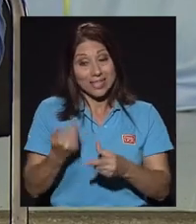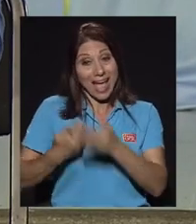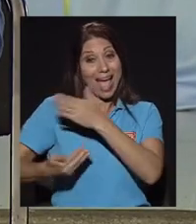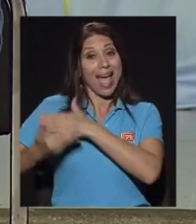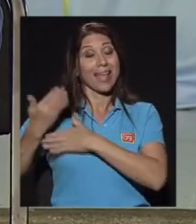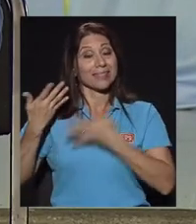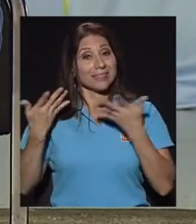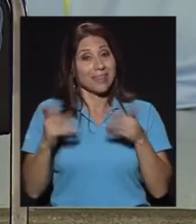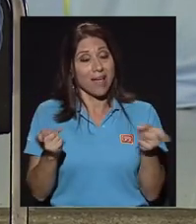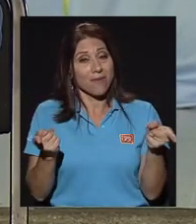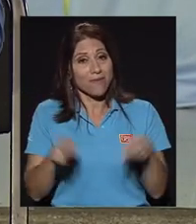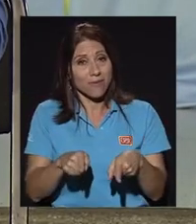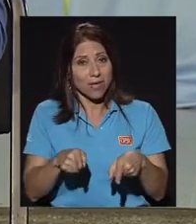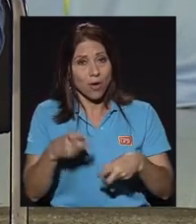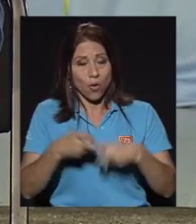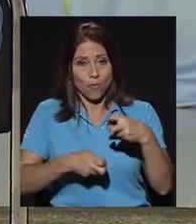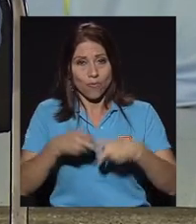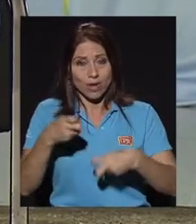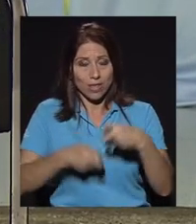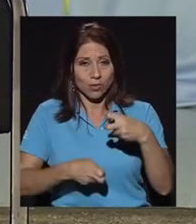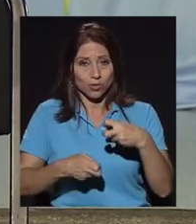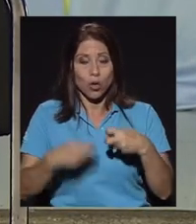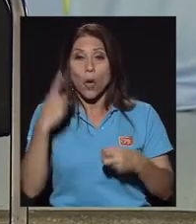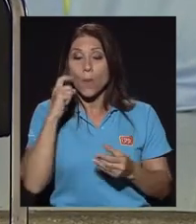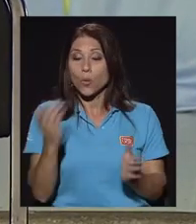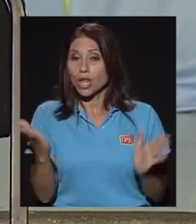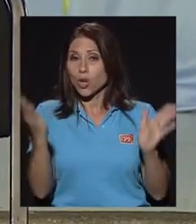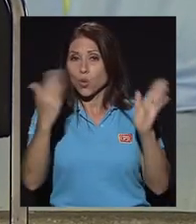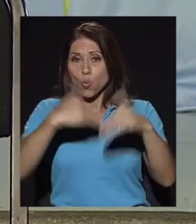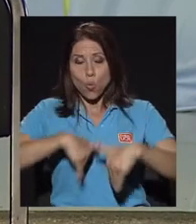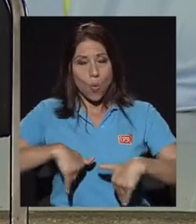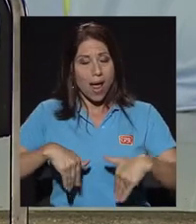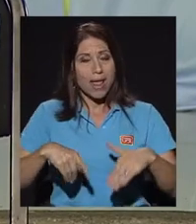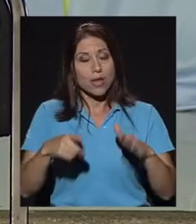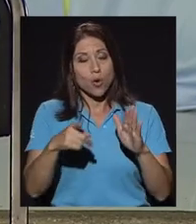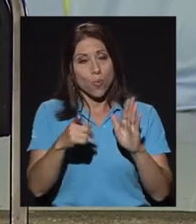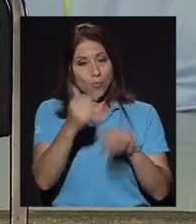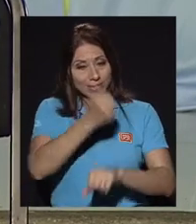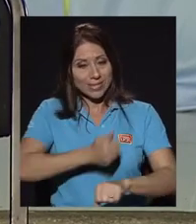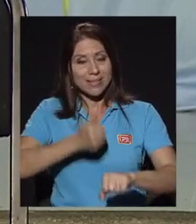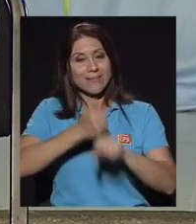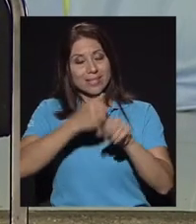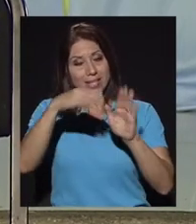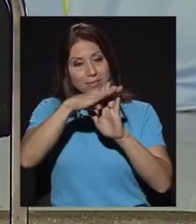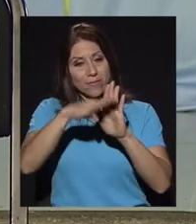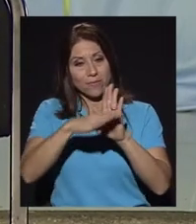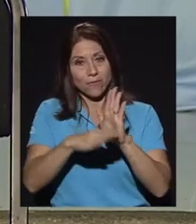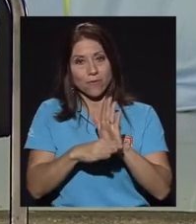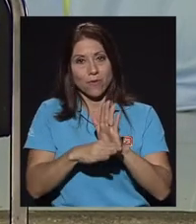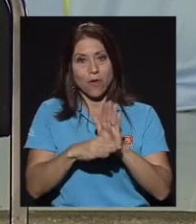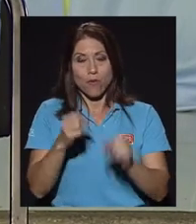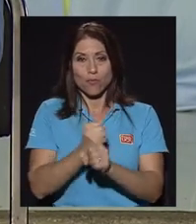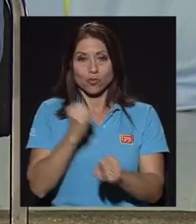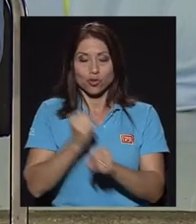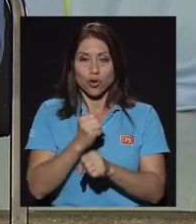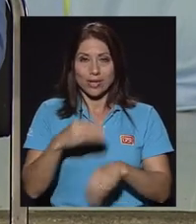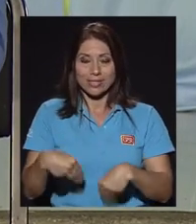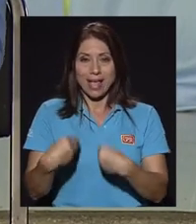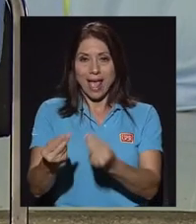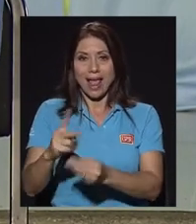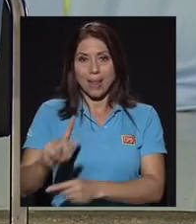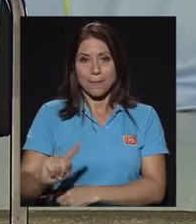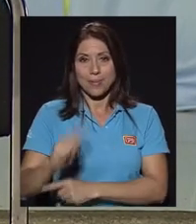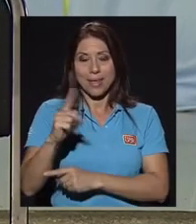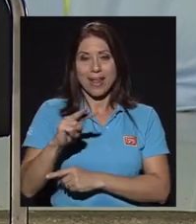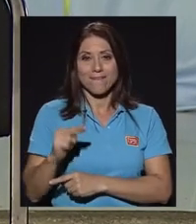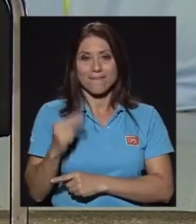pasada, por la no instauración o por la no delegación de funciones a la primera vicealcaldía. Entonces, en